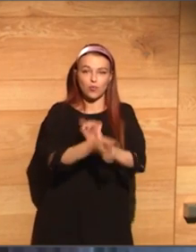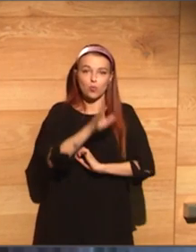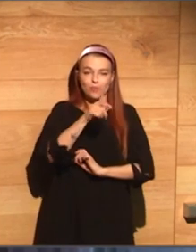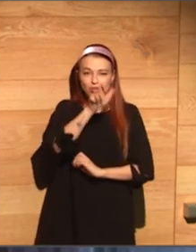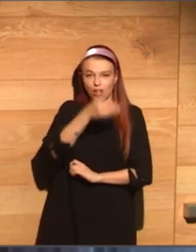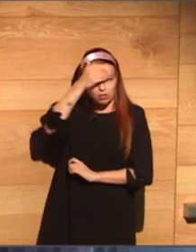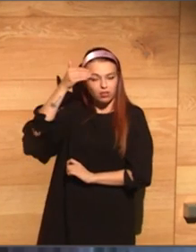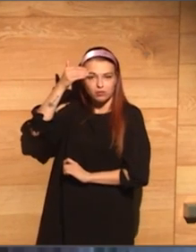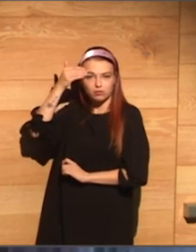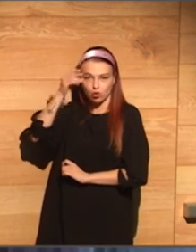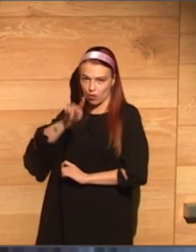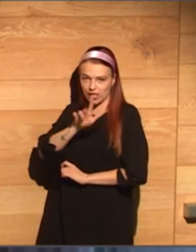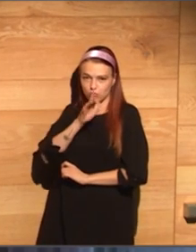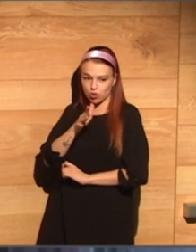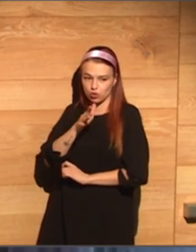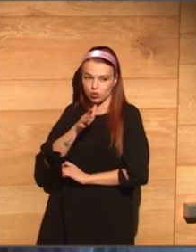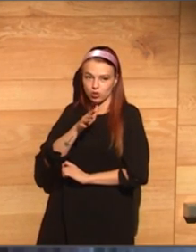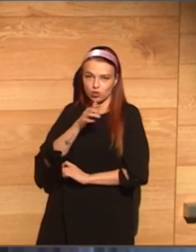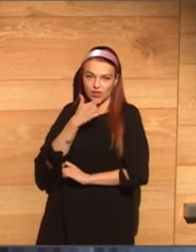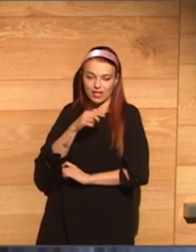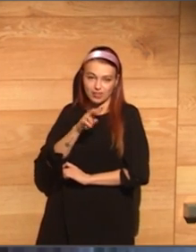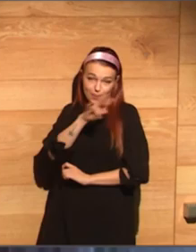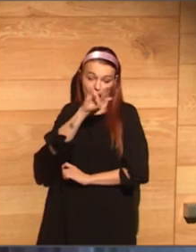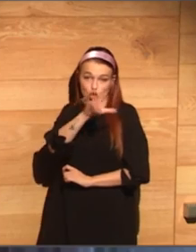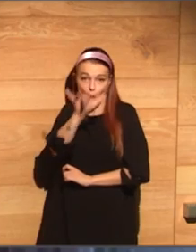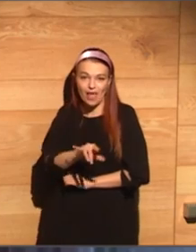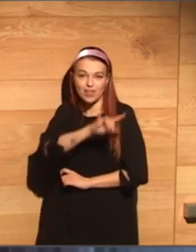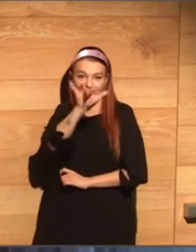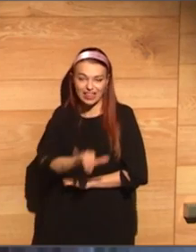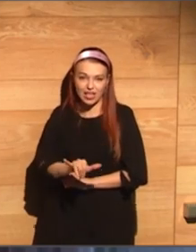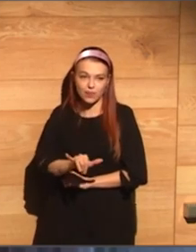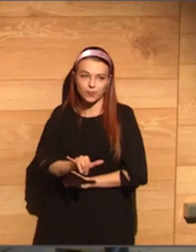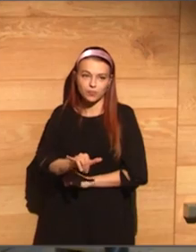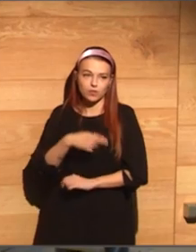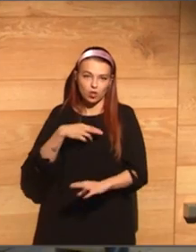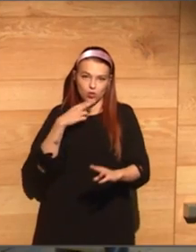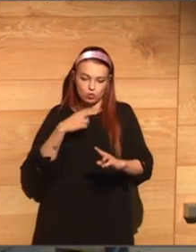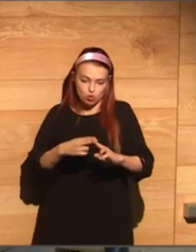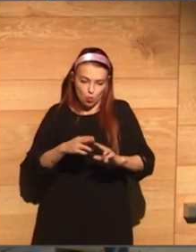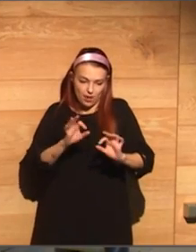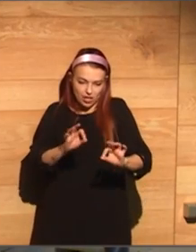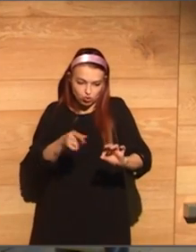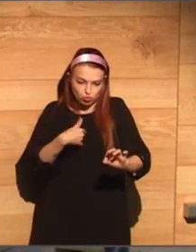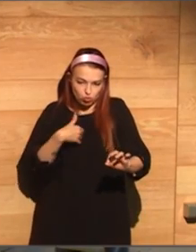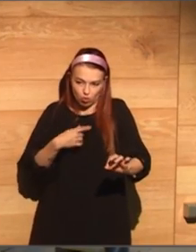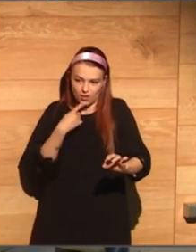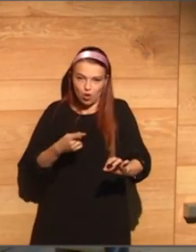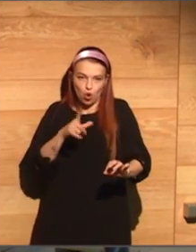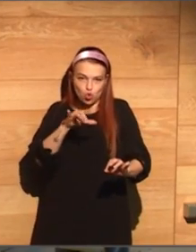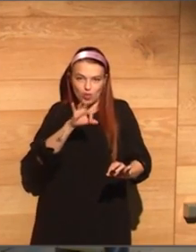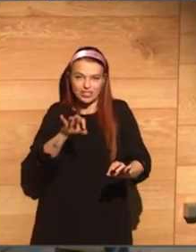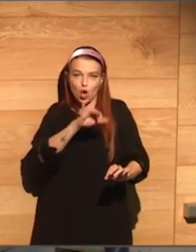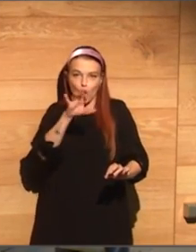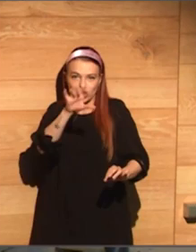mental salido... Hablas de López Vázquez, ¿no? Del personaje de... Hombre, de Luis, yo llamo a los personajes por su nombre, Luis José. Ya, para pero, que la gente bueno, se